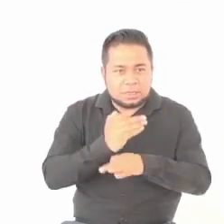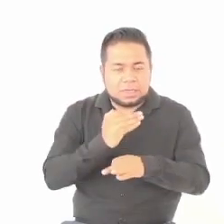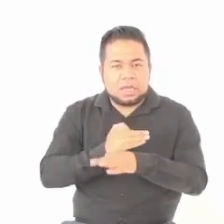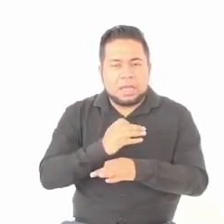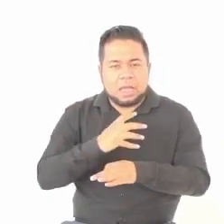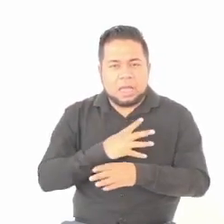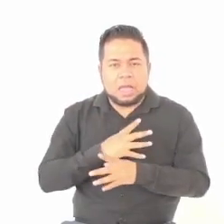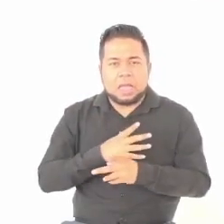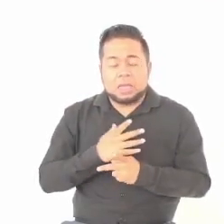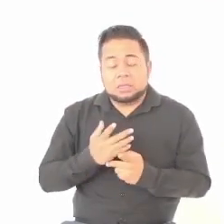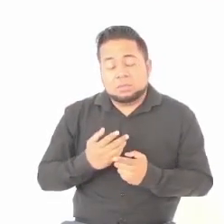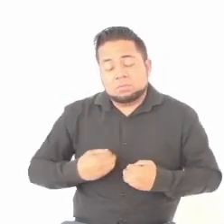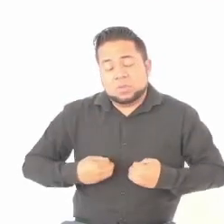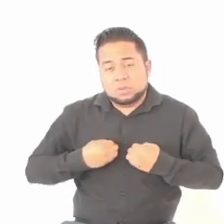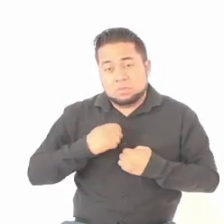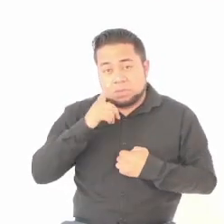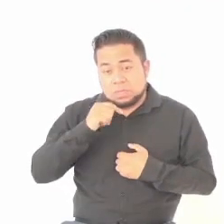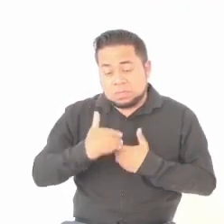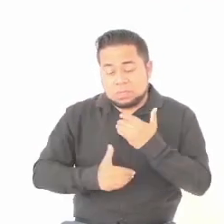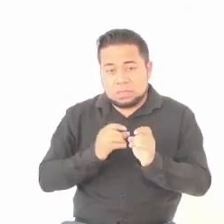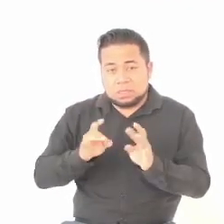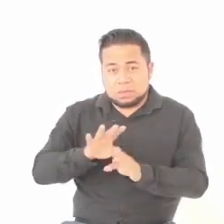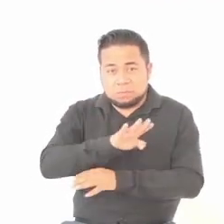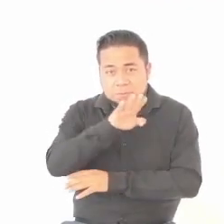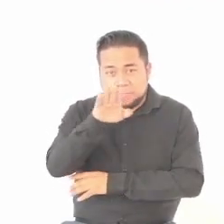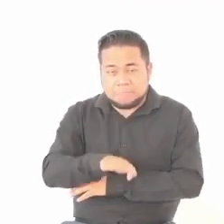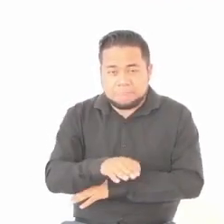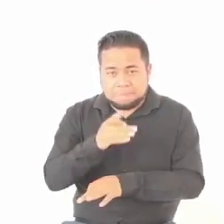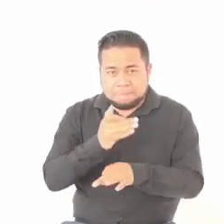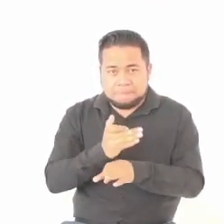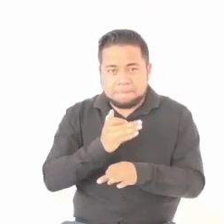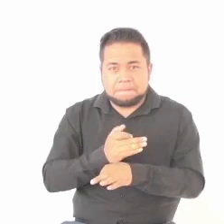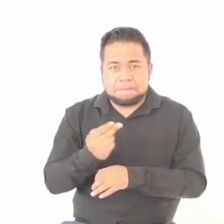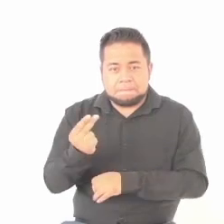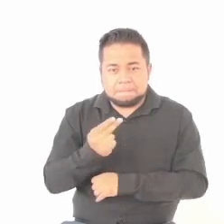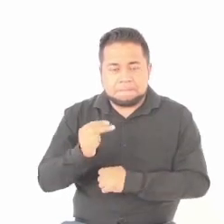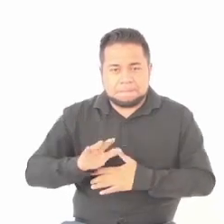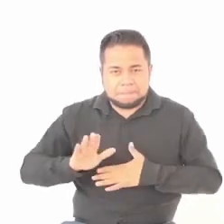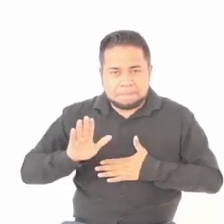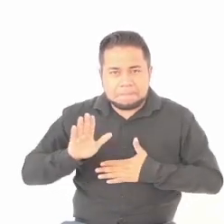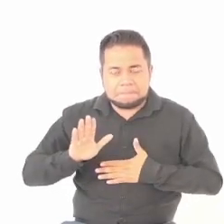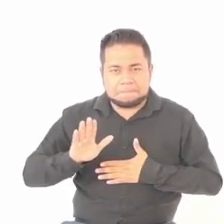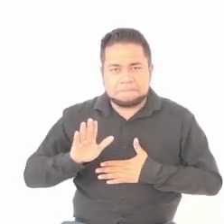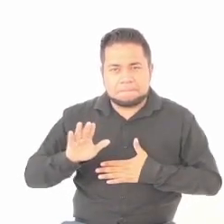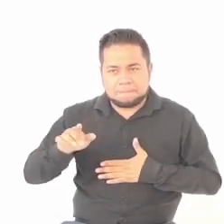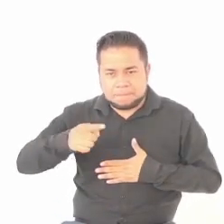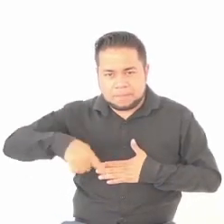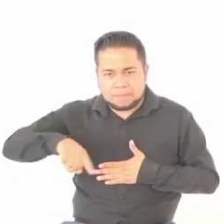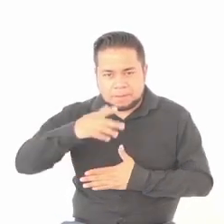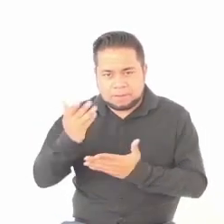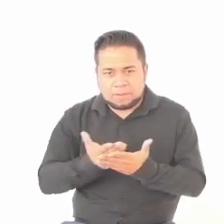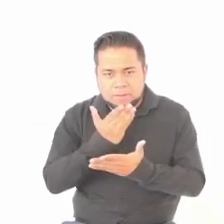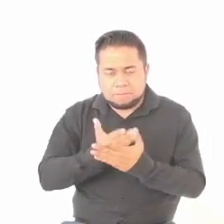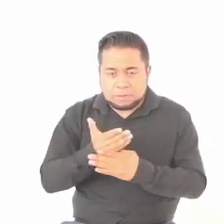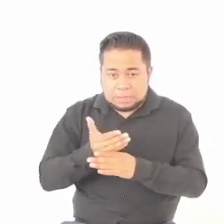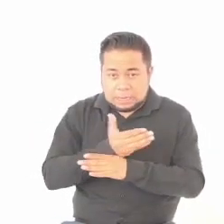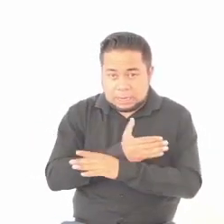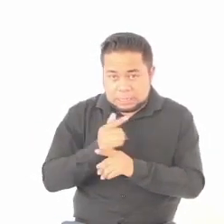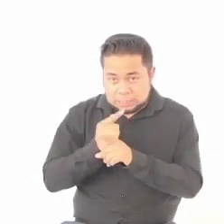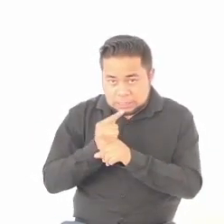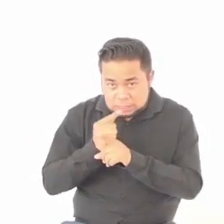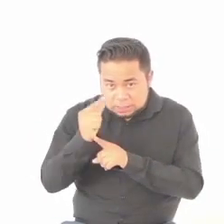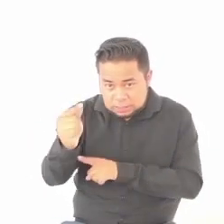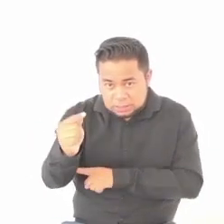vida, mañana quién sabe. Hoy es el momento de hacer este compromiso y le pido que antes de